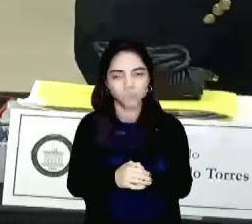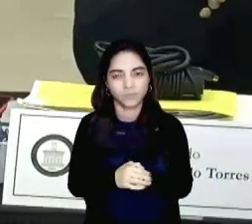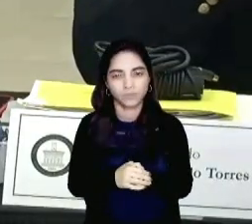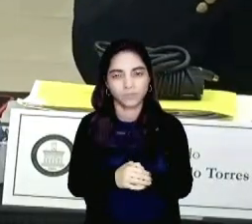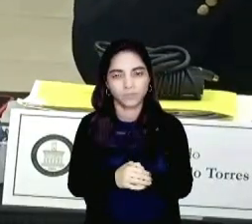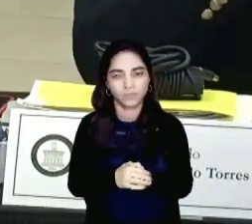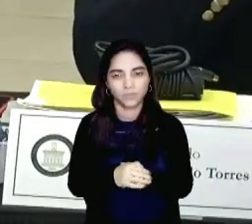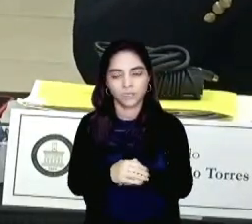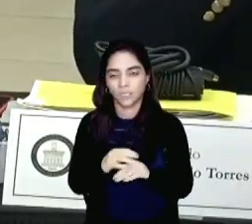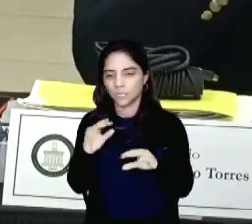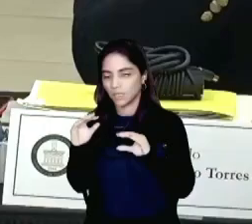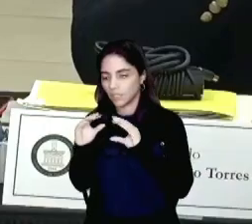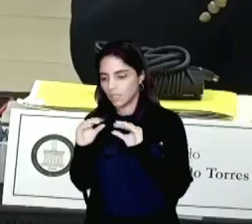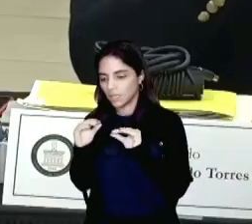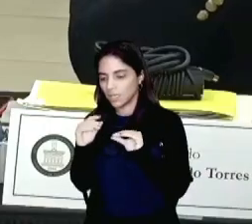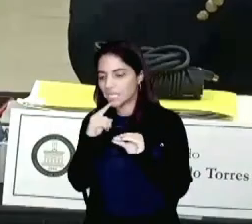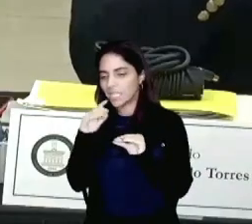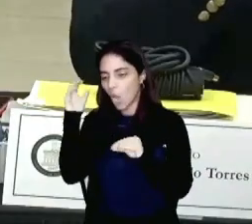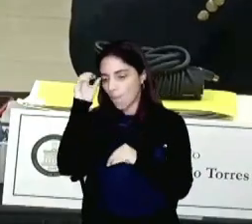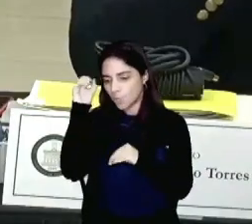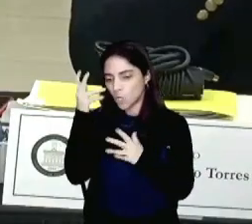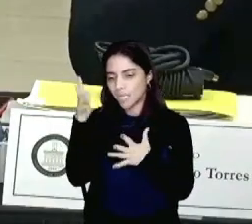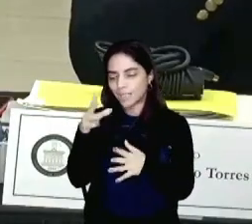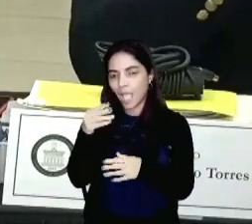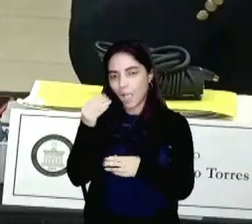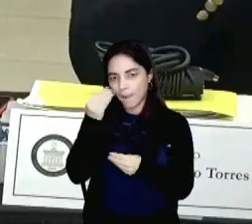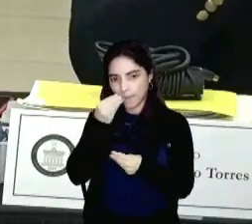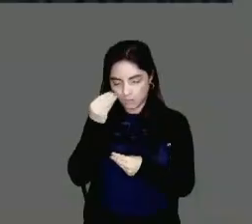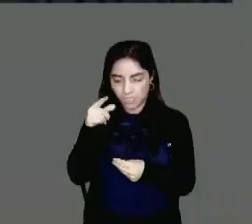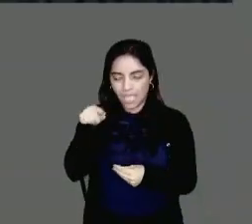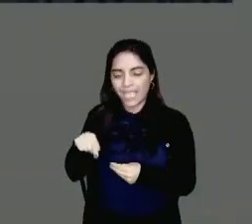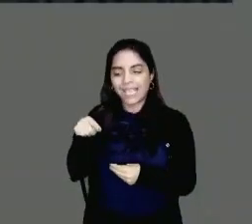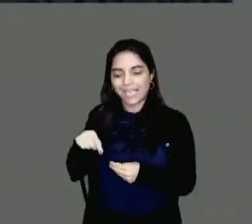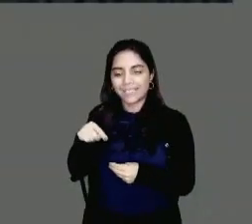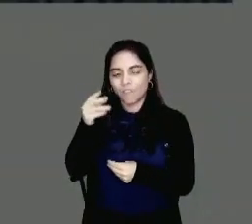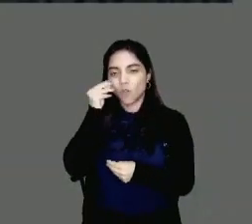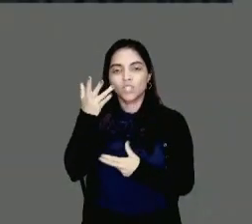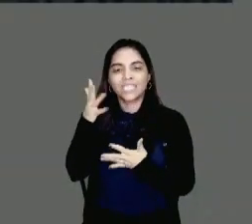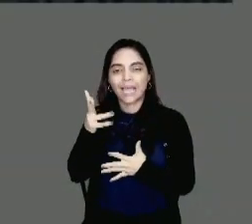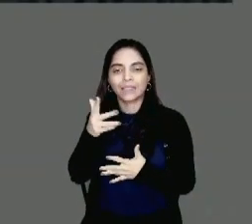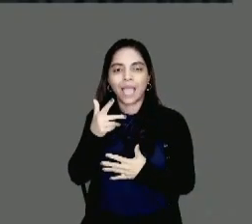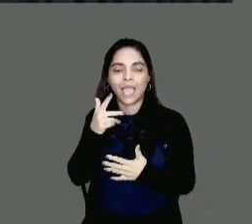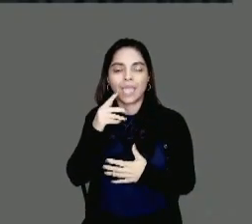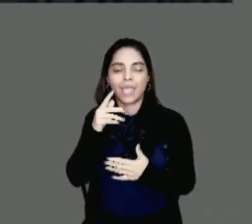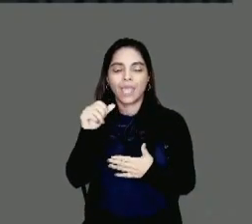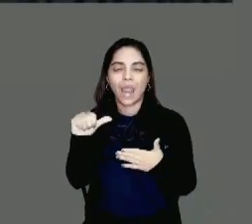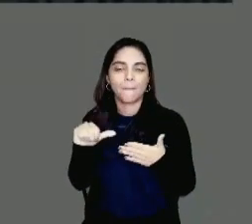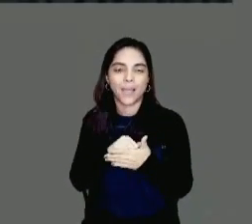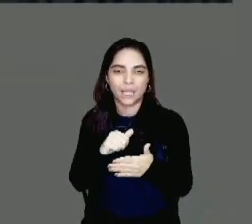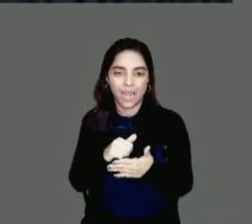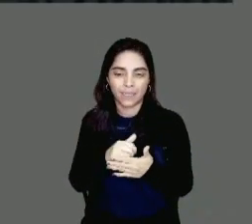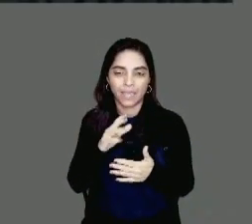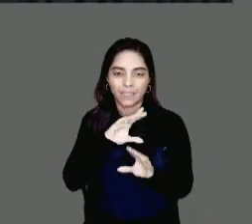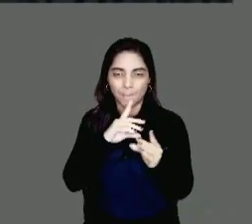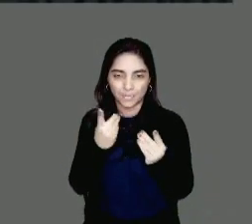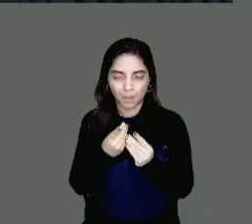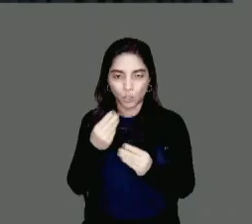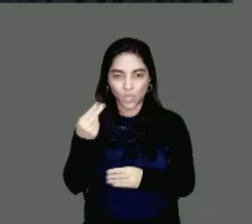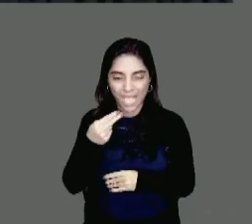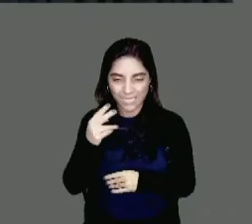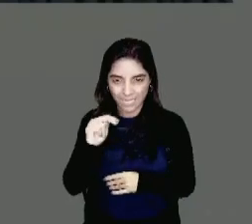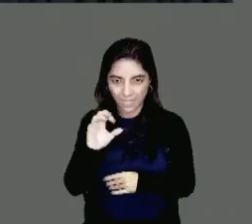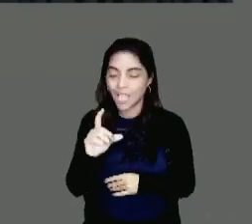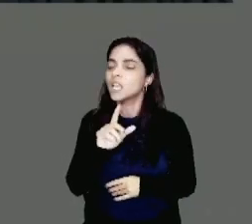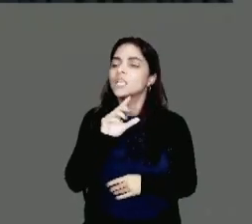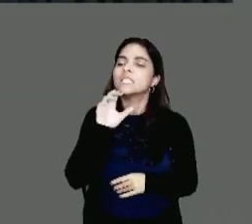que la opinión está este publicada en el portal del departamento de Justicia sí s pero estoy hablando de la opinión estoy hablando de los